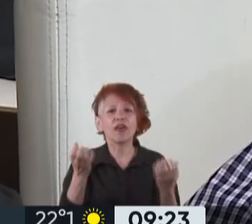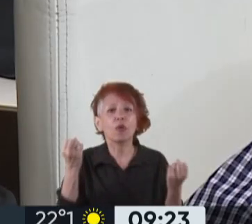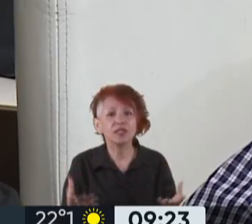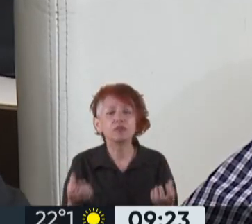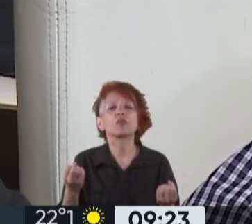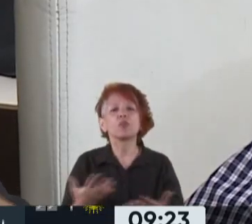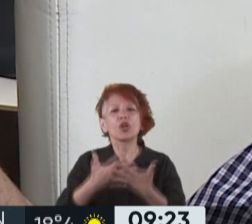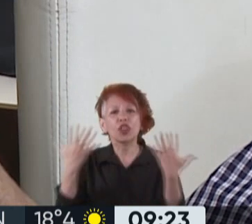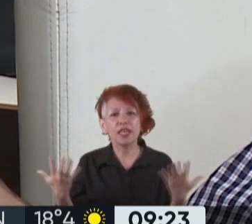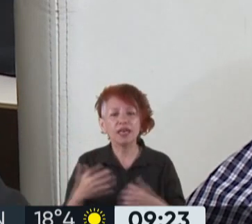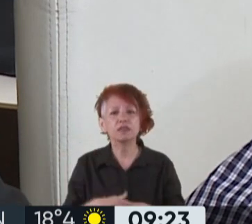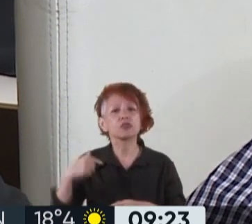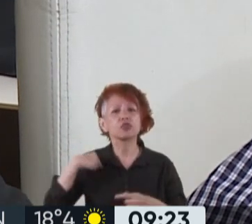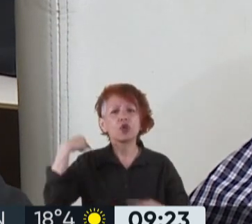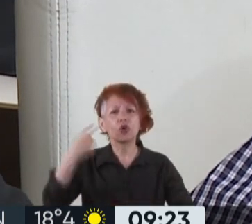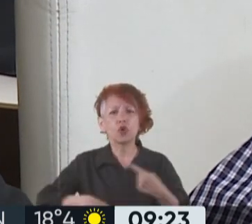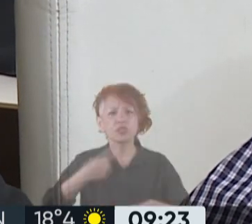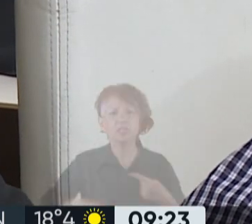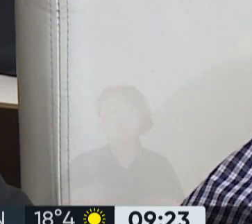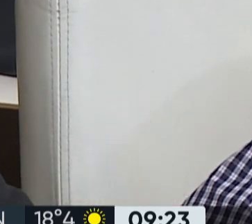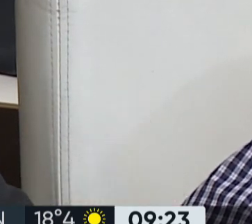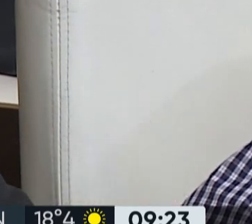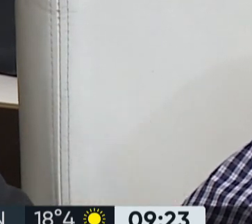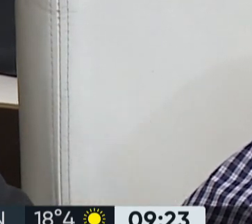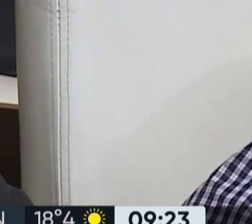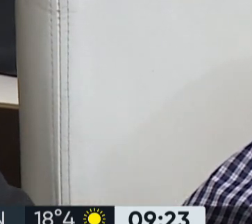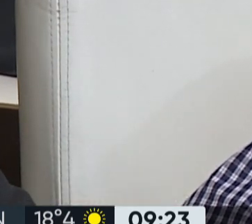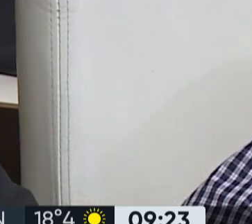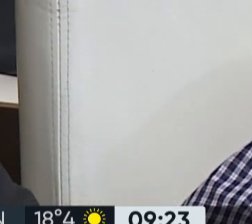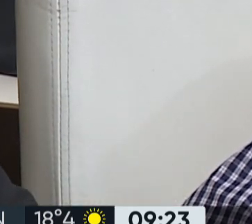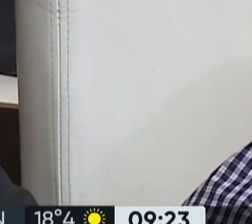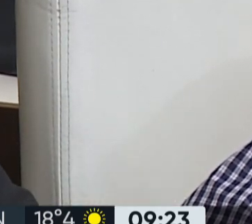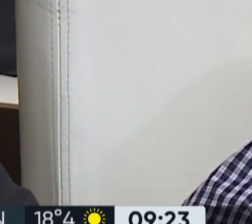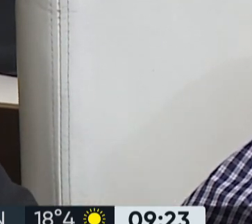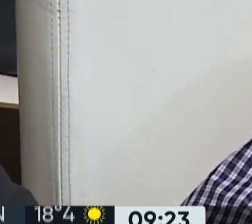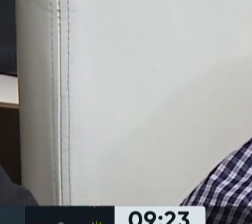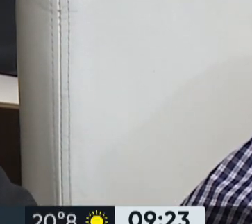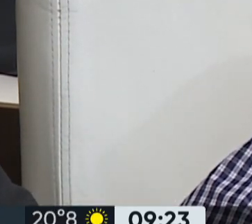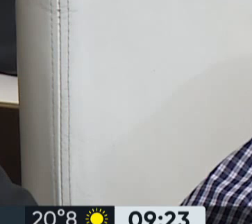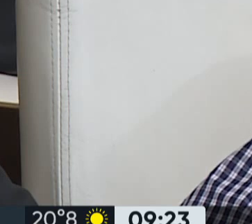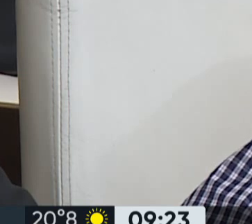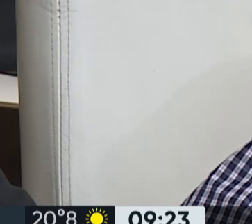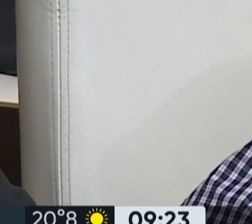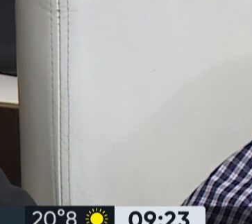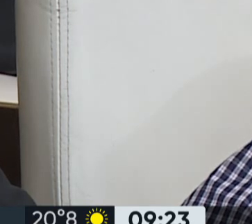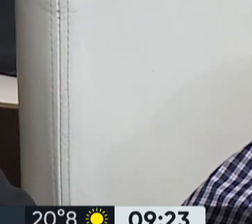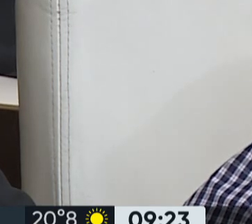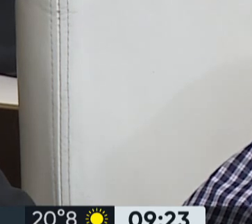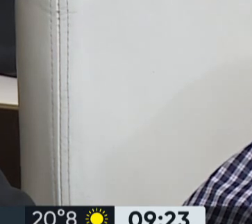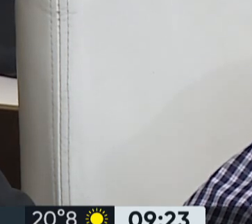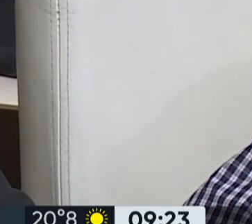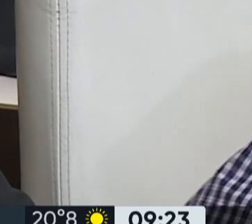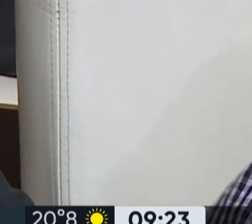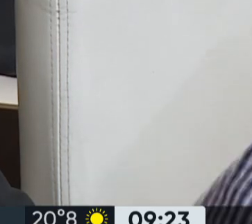Buenos días. Bueno, voy a continuar con la temática de mi compañero que me antecedió y preguntarle en